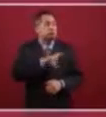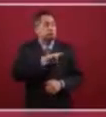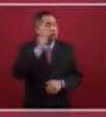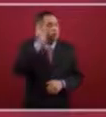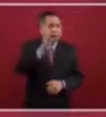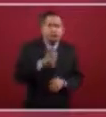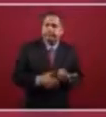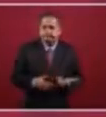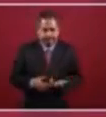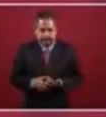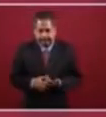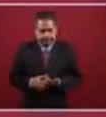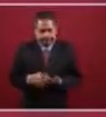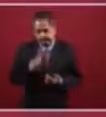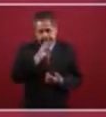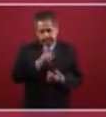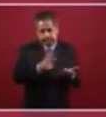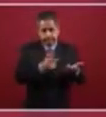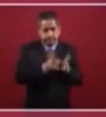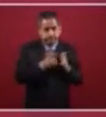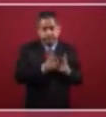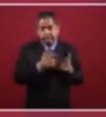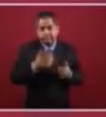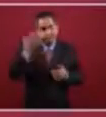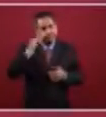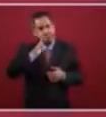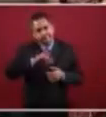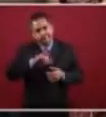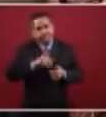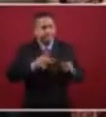Entonces estaban hechos para eso, los negocios.